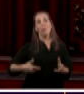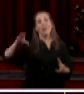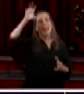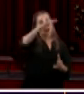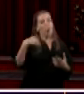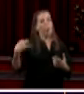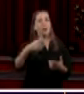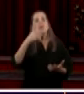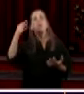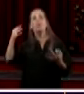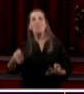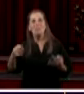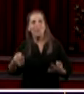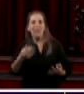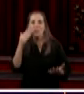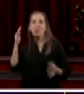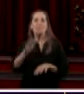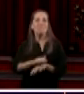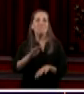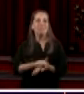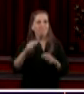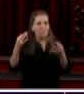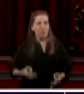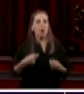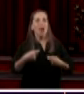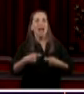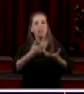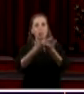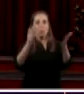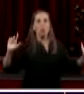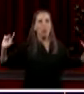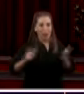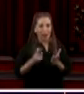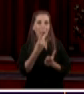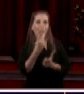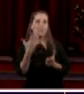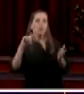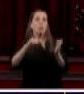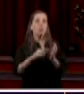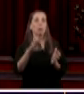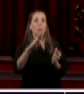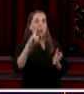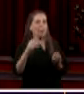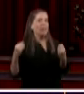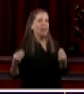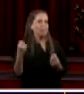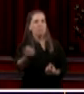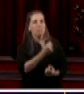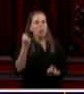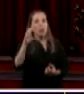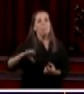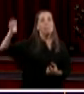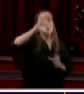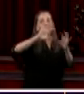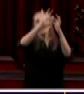los diputados amigables y se sientan y les dan un tibón y sale la foto la gente se va a enojar después de un veto los jubilados y ven a